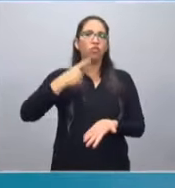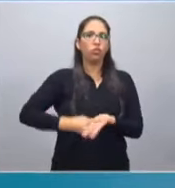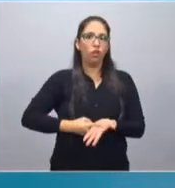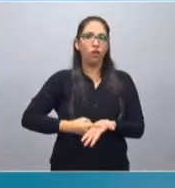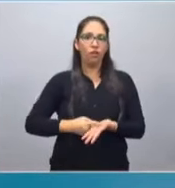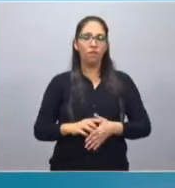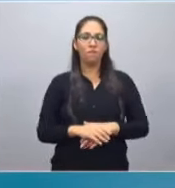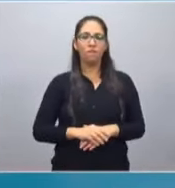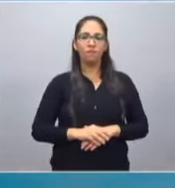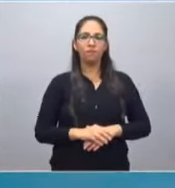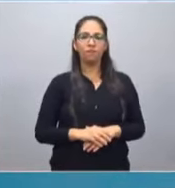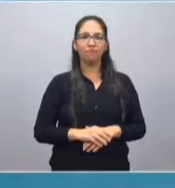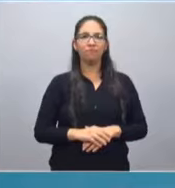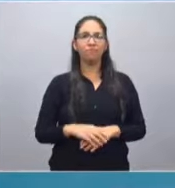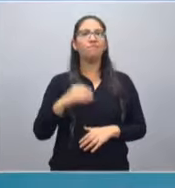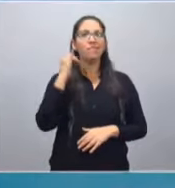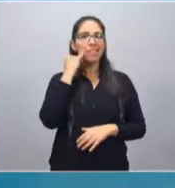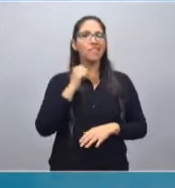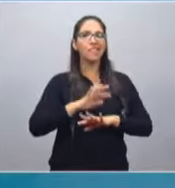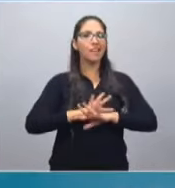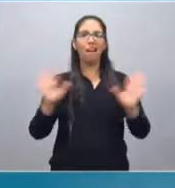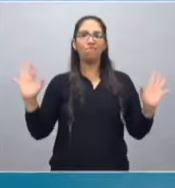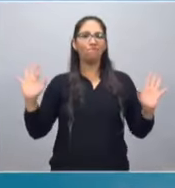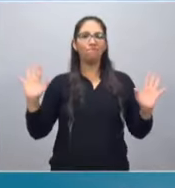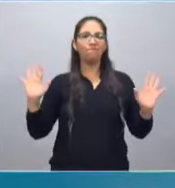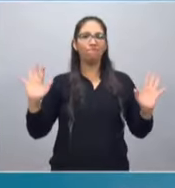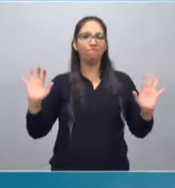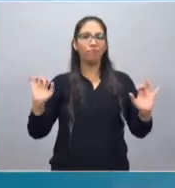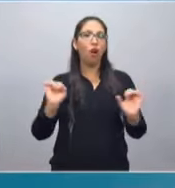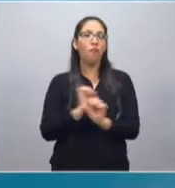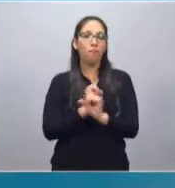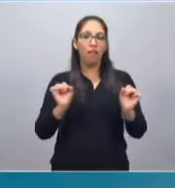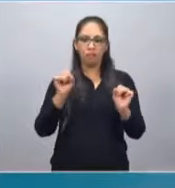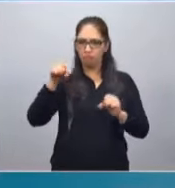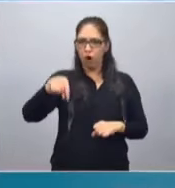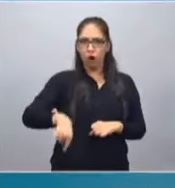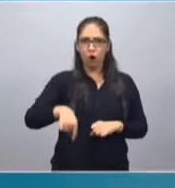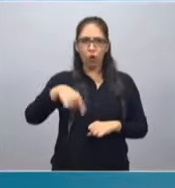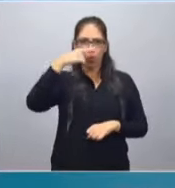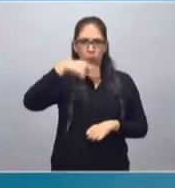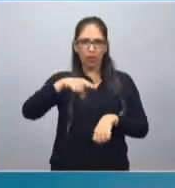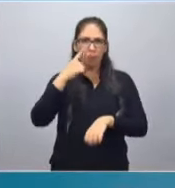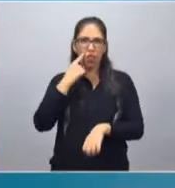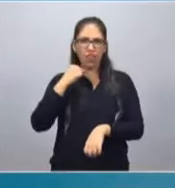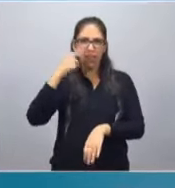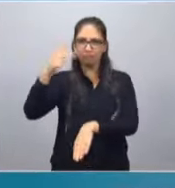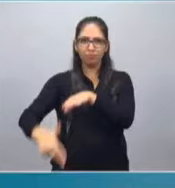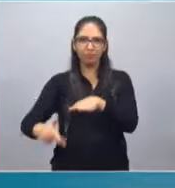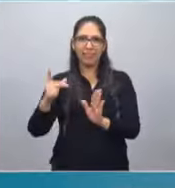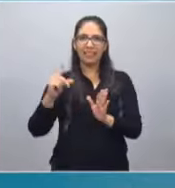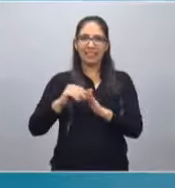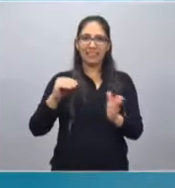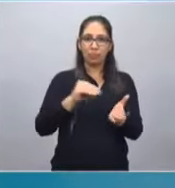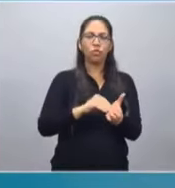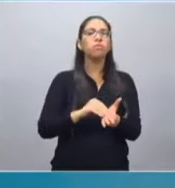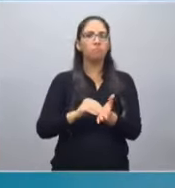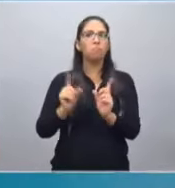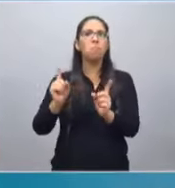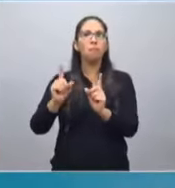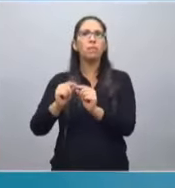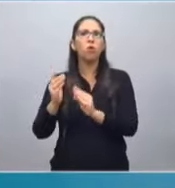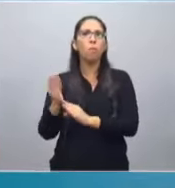y ya estamos en condiciones de afirmar que este año que hoy se terminan las inscripciones vamos a alcanzar el mismo número de